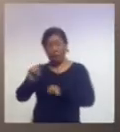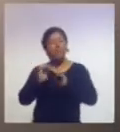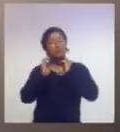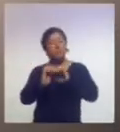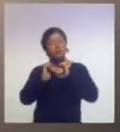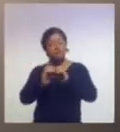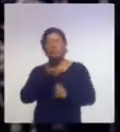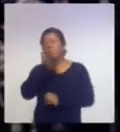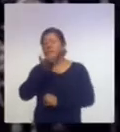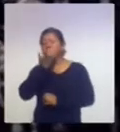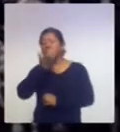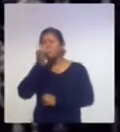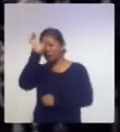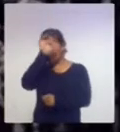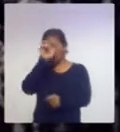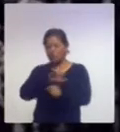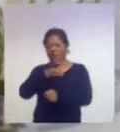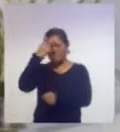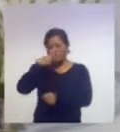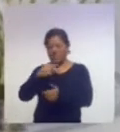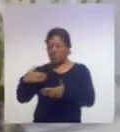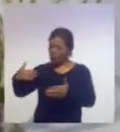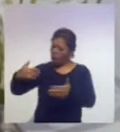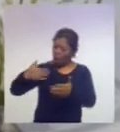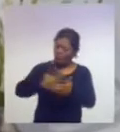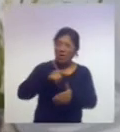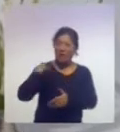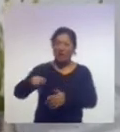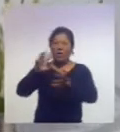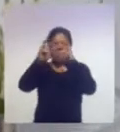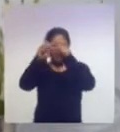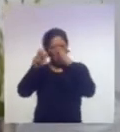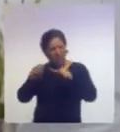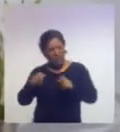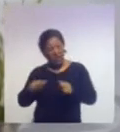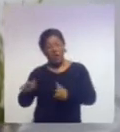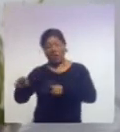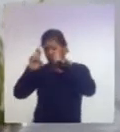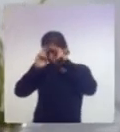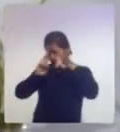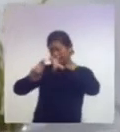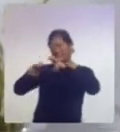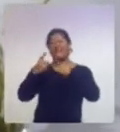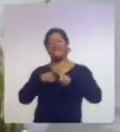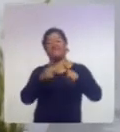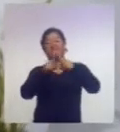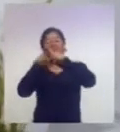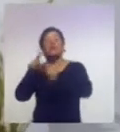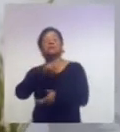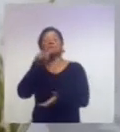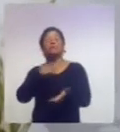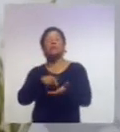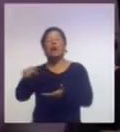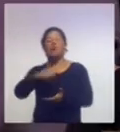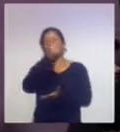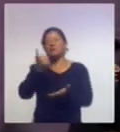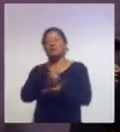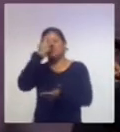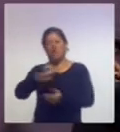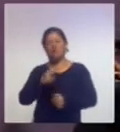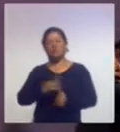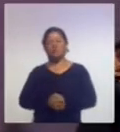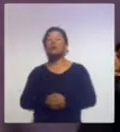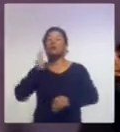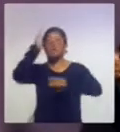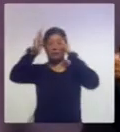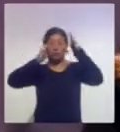la tradición de México a través de sus piezas, fue homenajeado en distintos recintos de la Ciudad de México. En el